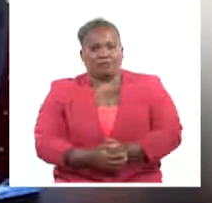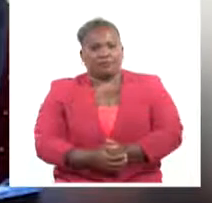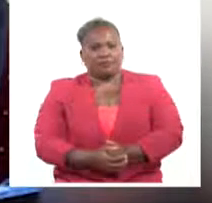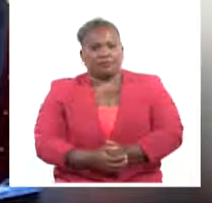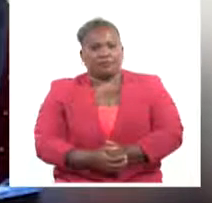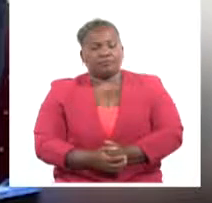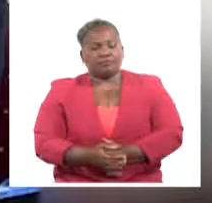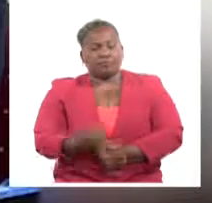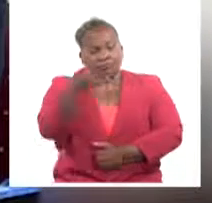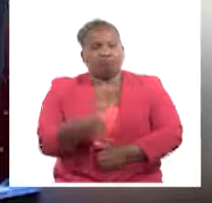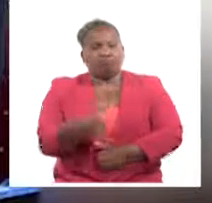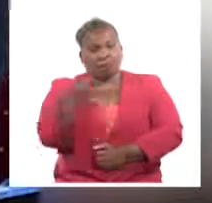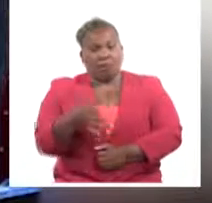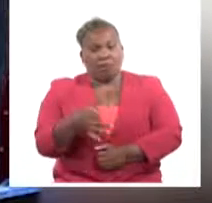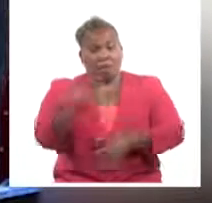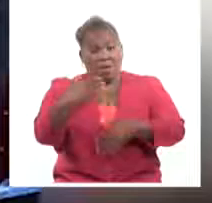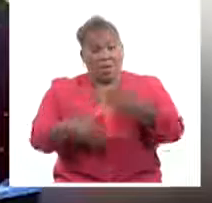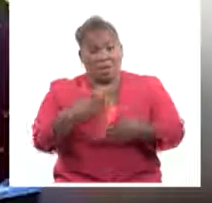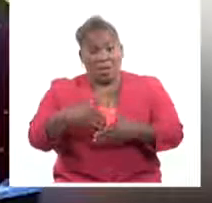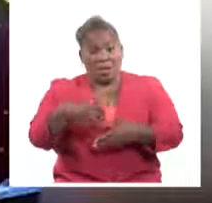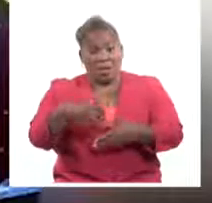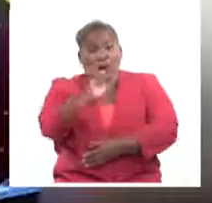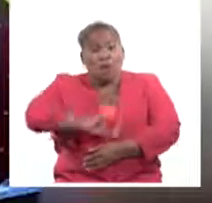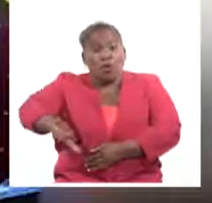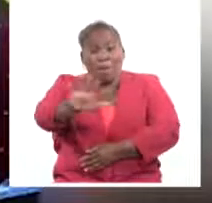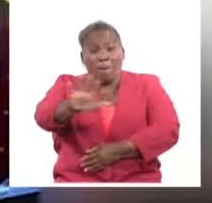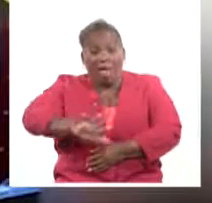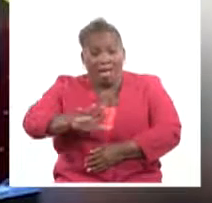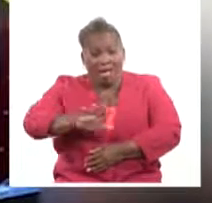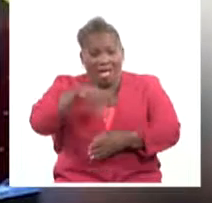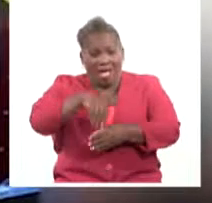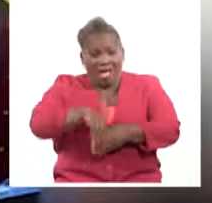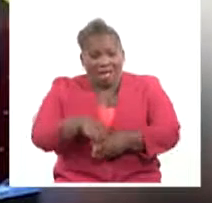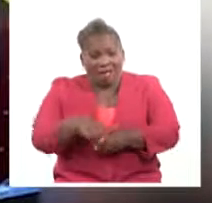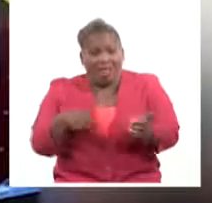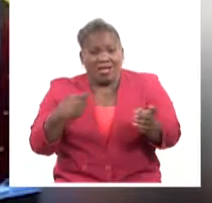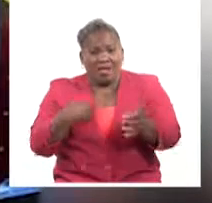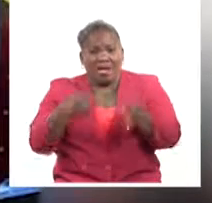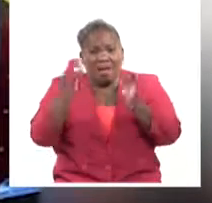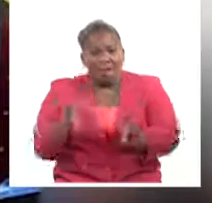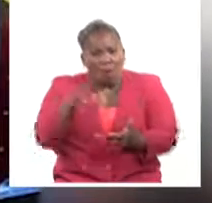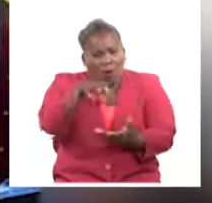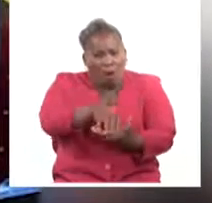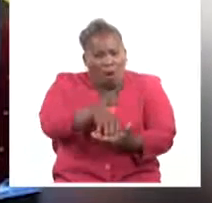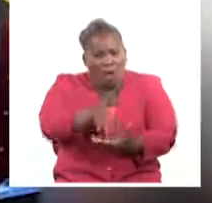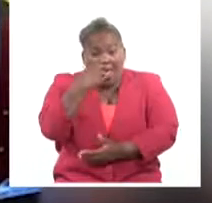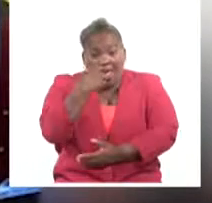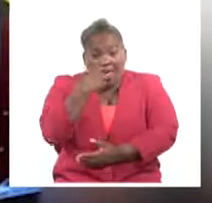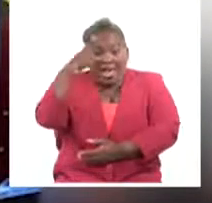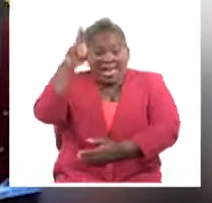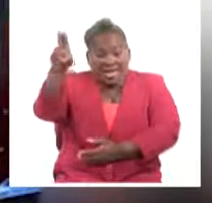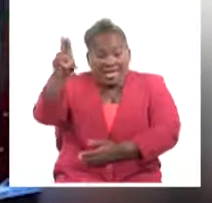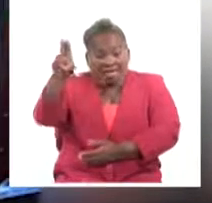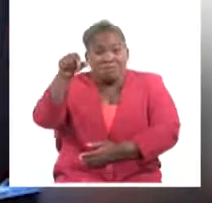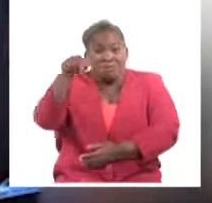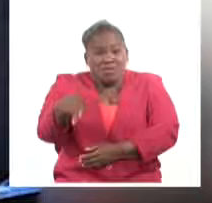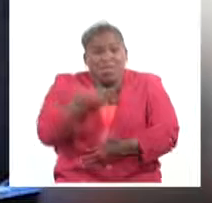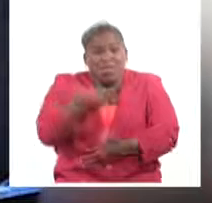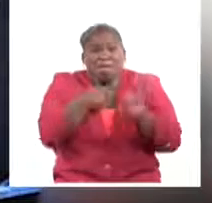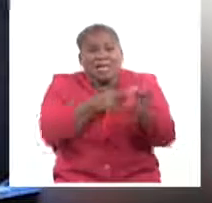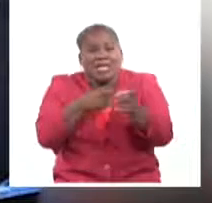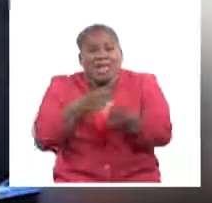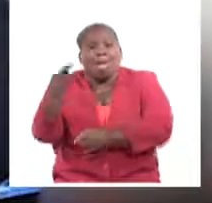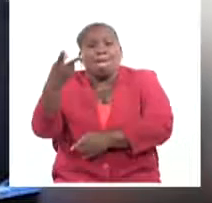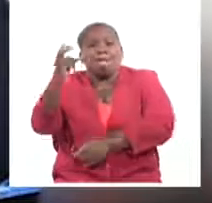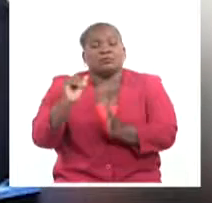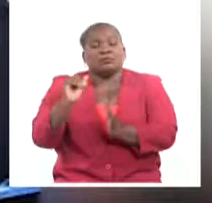La realidad del conflicto actual en Europa, en el mismo sitio donde los nazis mataron 20 millones de personas en la Segunda Guerra